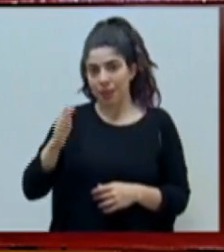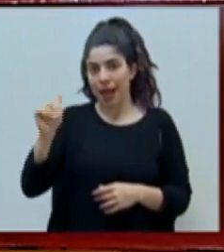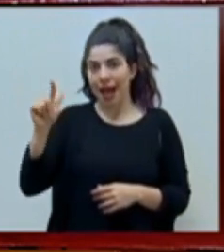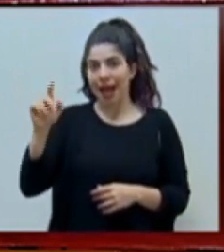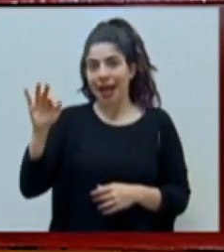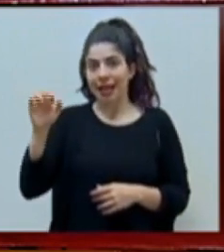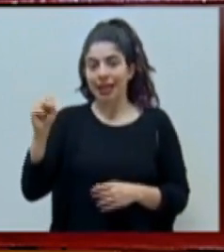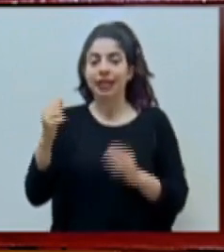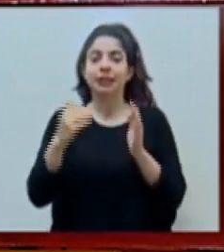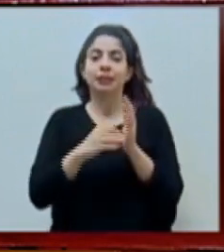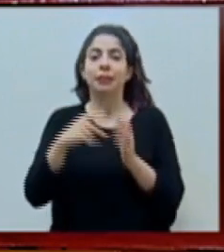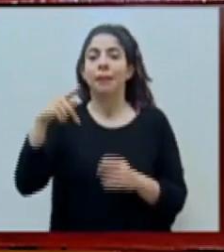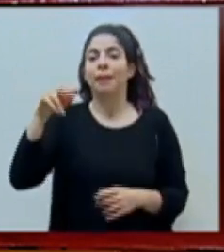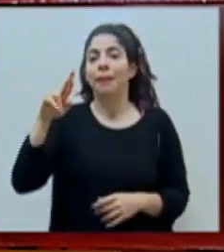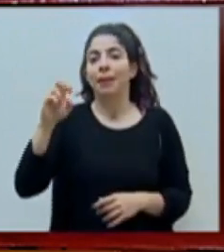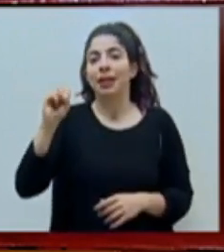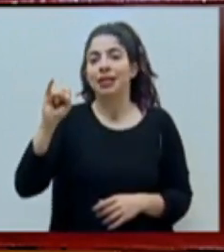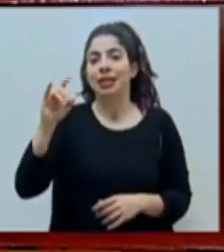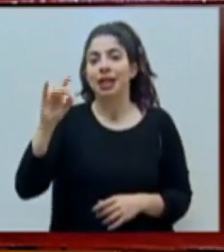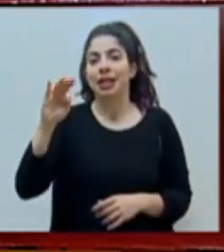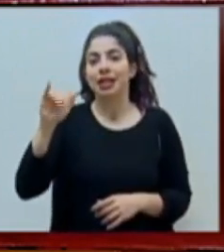presidencia.go.cr/alertas. Repetimos,